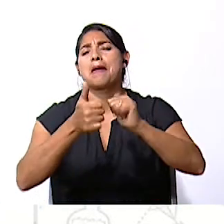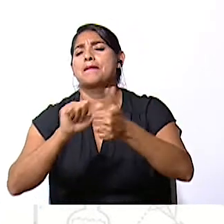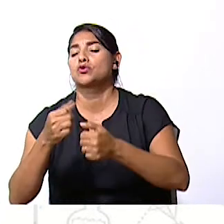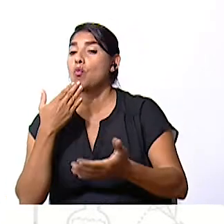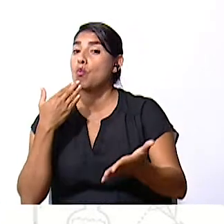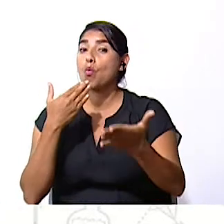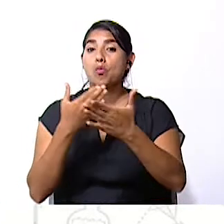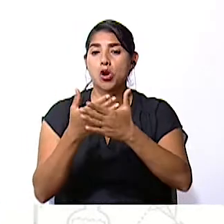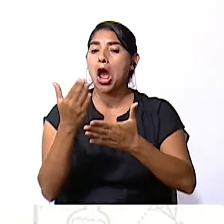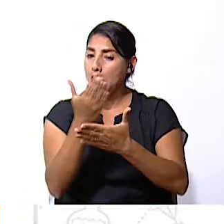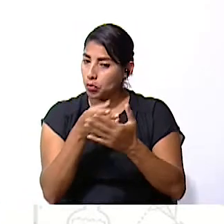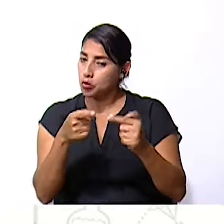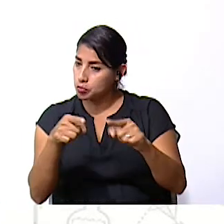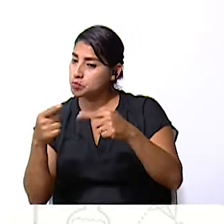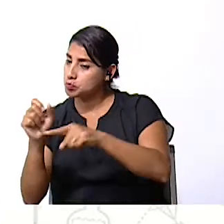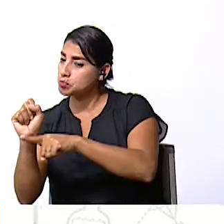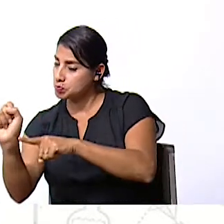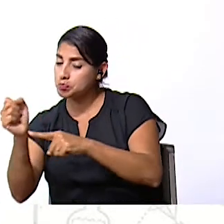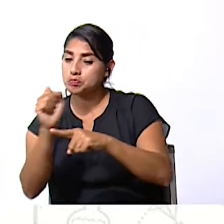bueno en algunos.